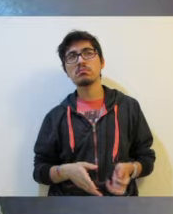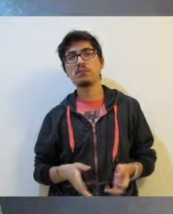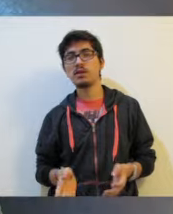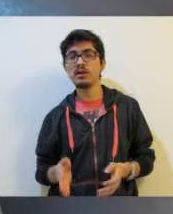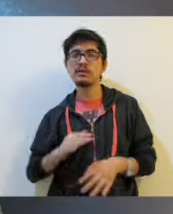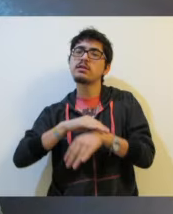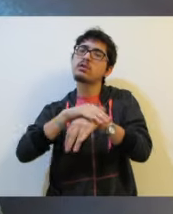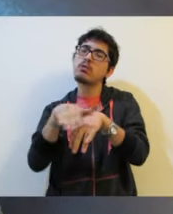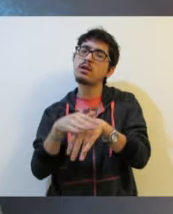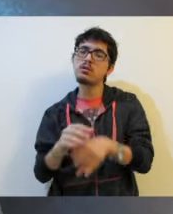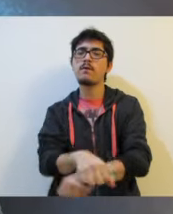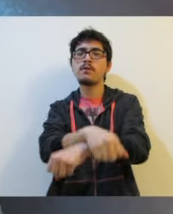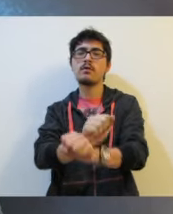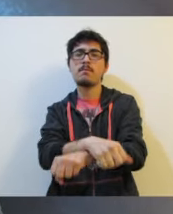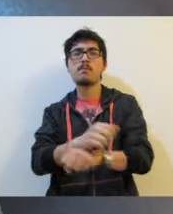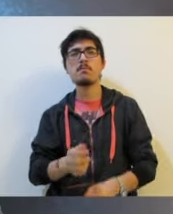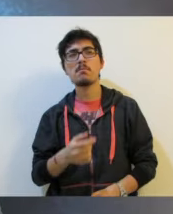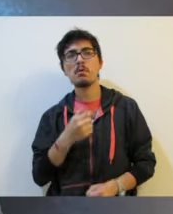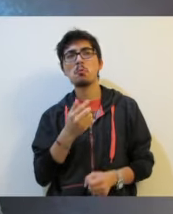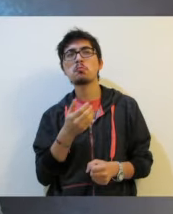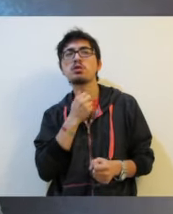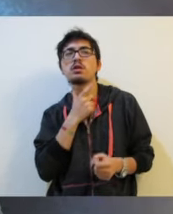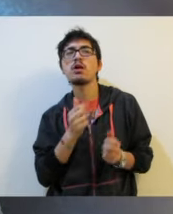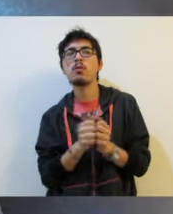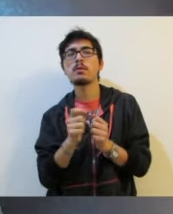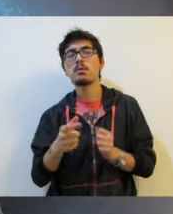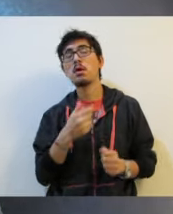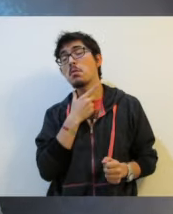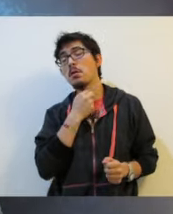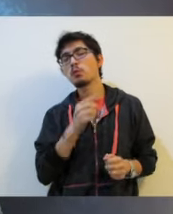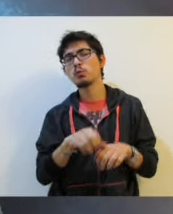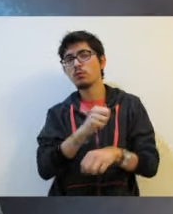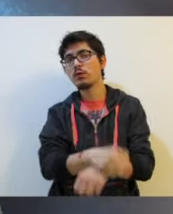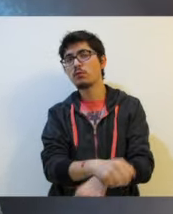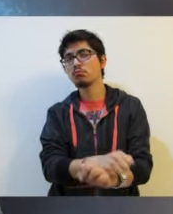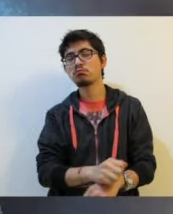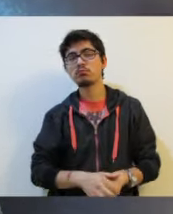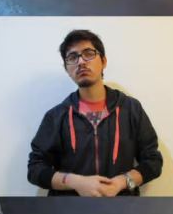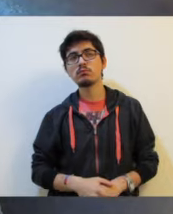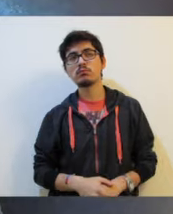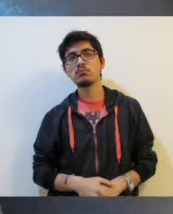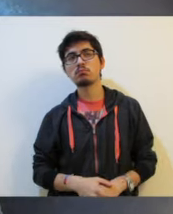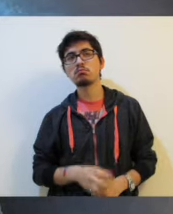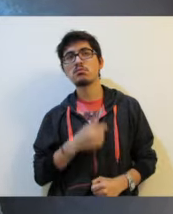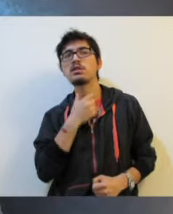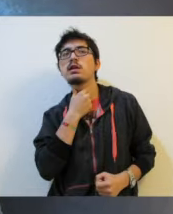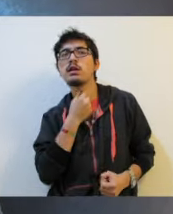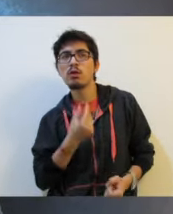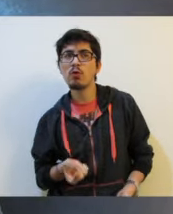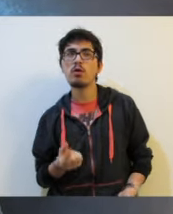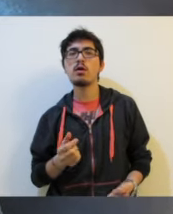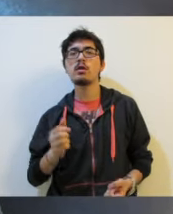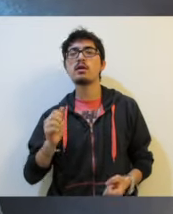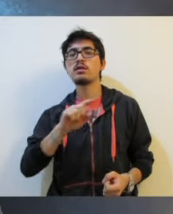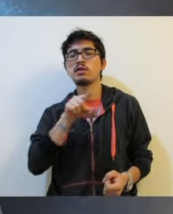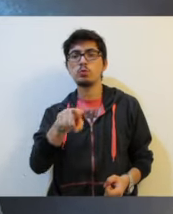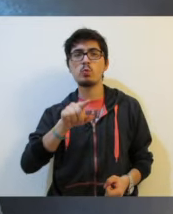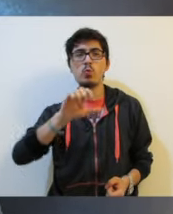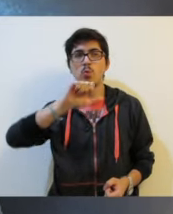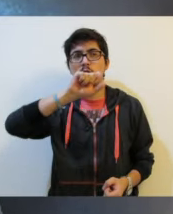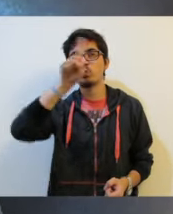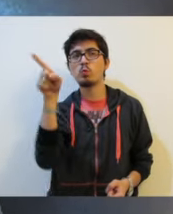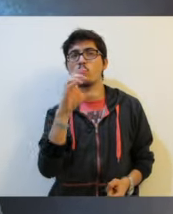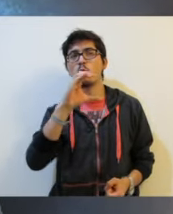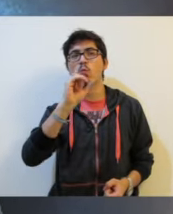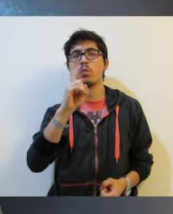Quiero ser tu escudero. Entonces, Dunk le dice: no, y sabes que no, porque él es niño y es muy peligroso. Entonces él, en base a eso, se